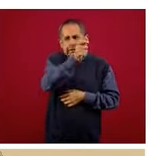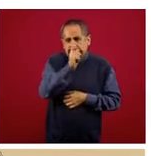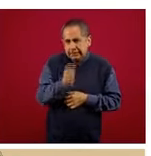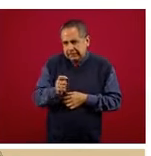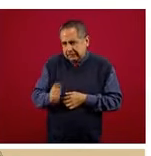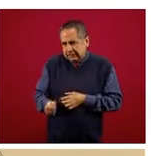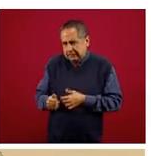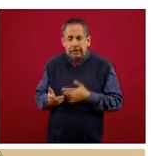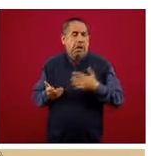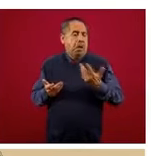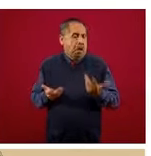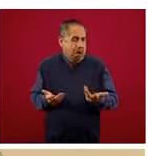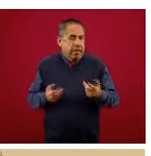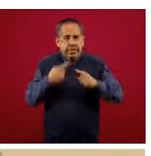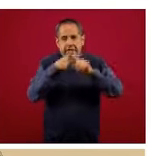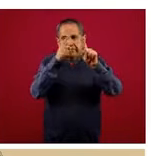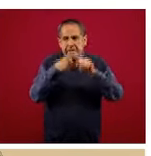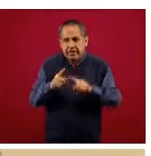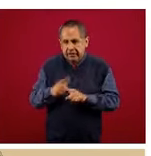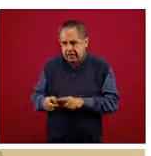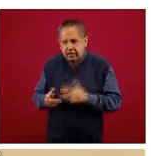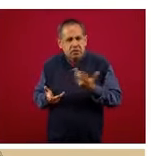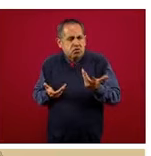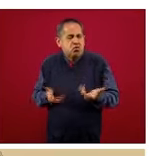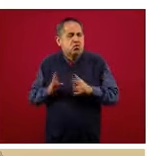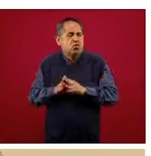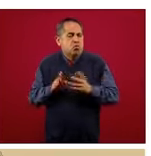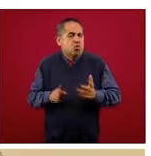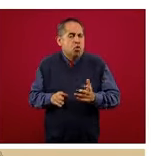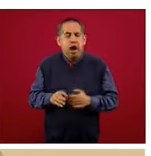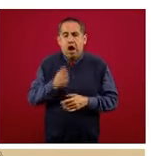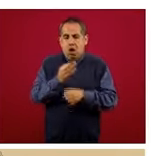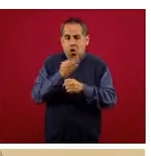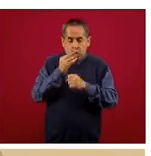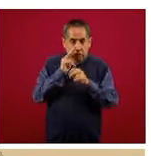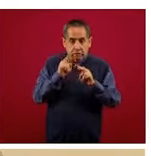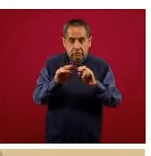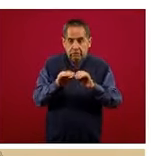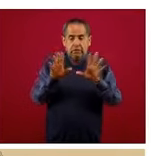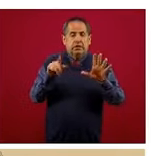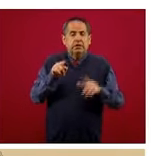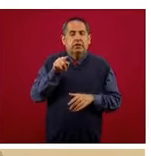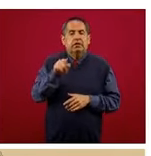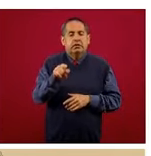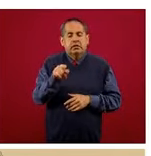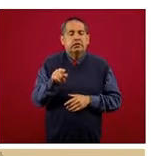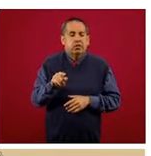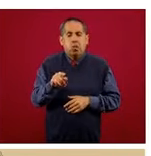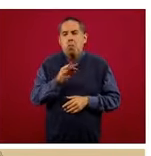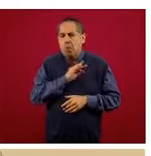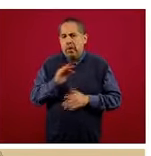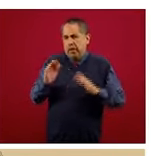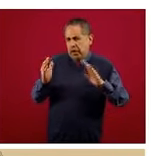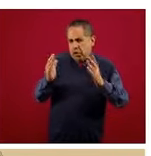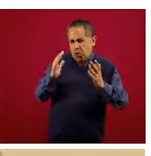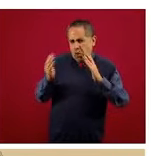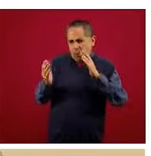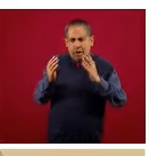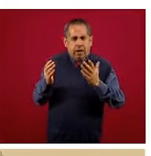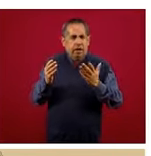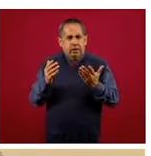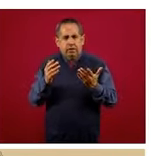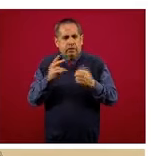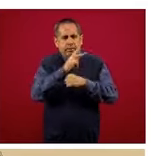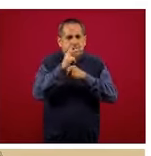la epidemia en los diferentes países. ¿Y por qué es posible en esta gráfica sí efectuar una comparación entre